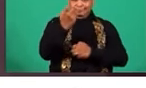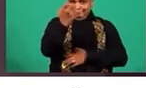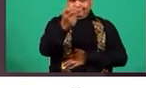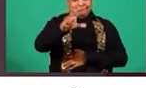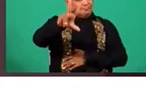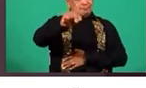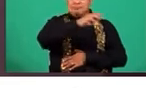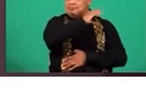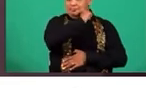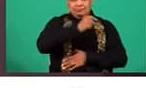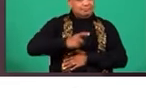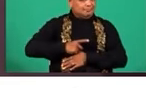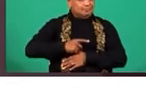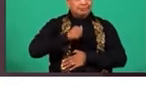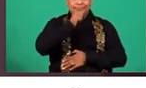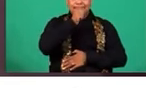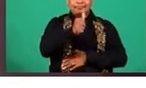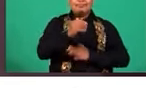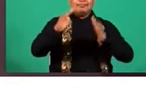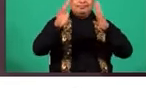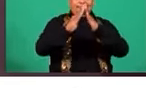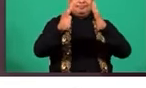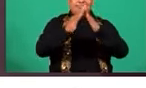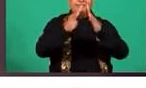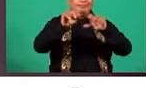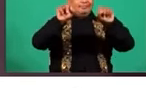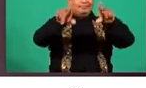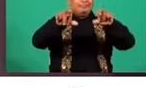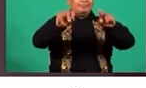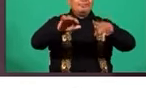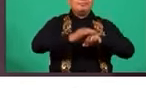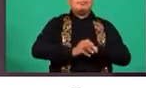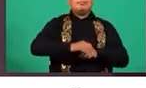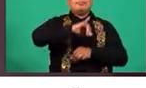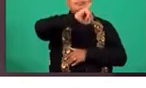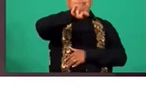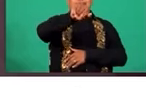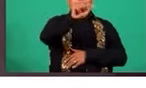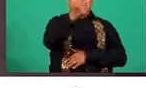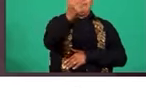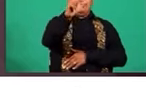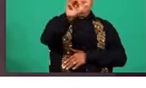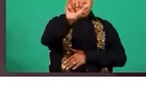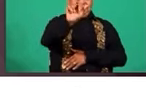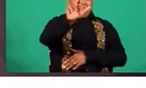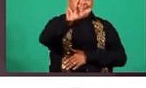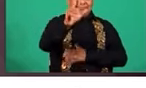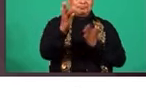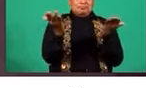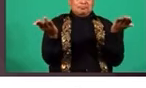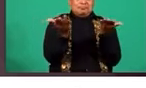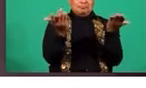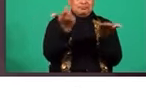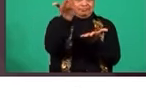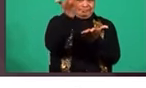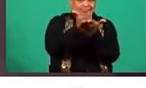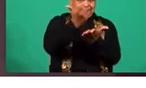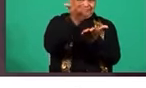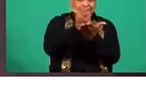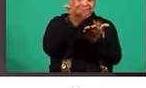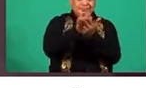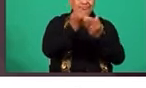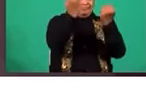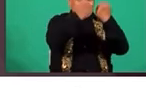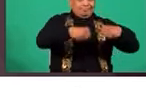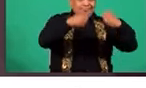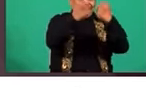esa misma casa, ahí vamos a hacer el Jaguar sin usar absolutamente ningún recurso público, con mis sobrinos,